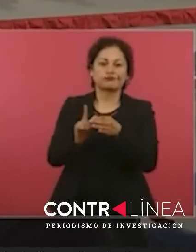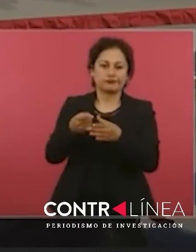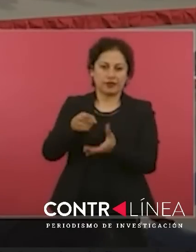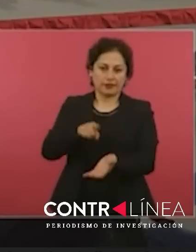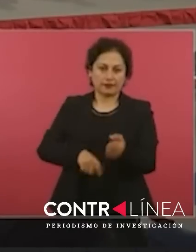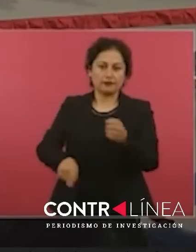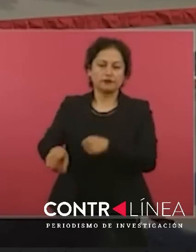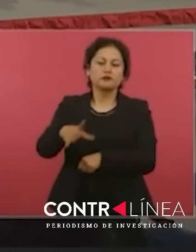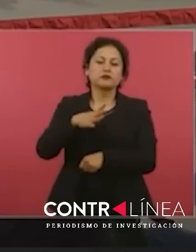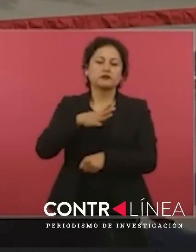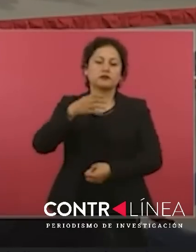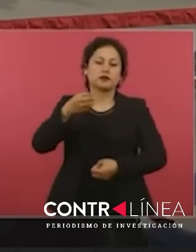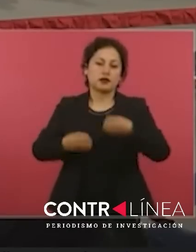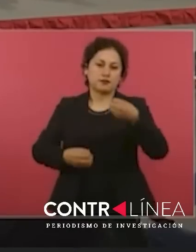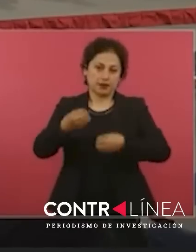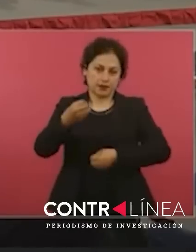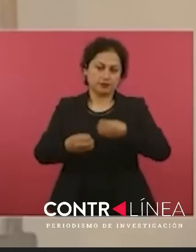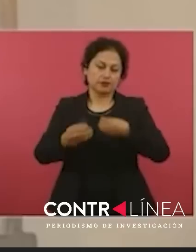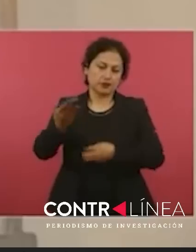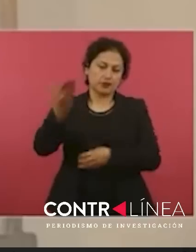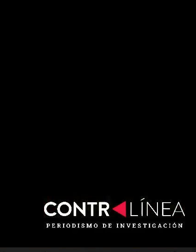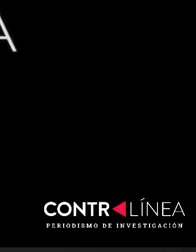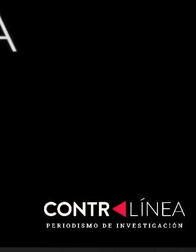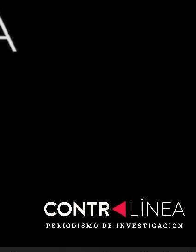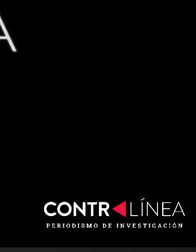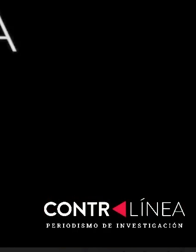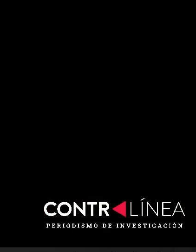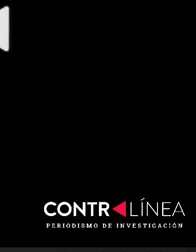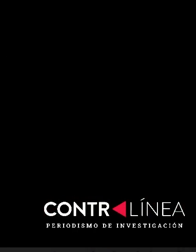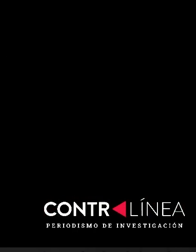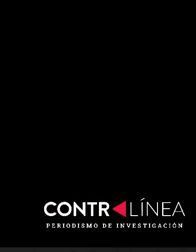ex magistrado Abelar Gutiérrez en esta red.